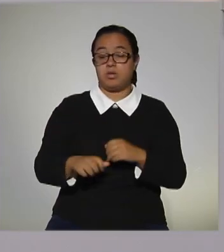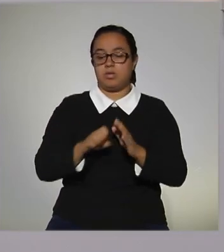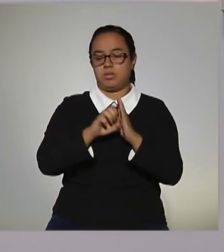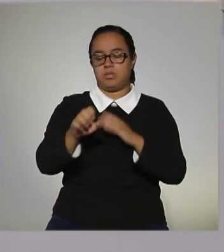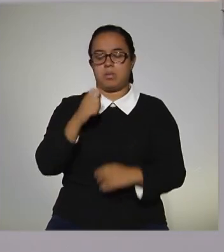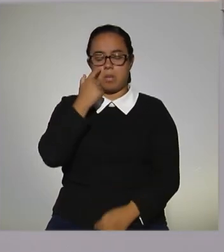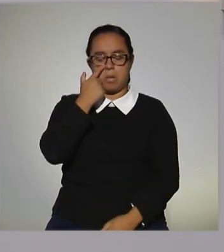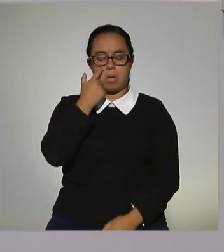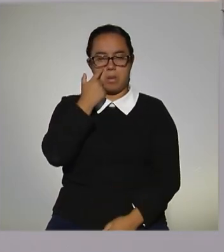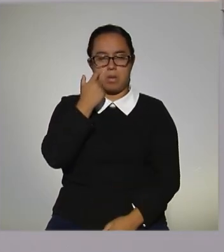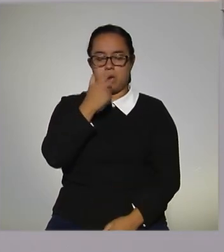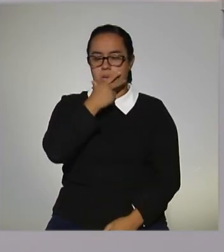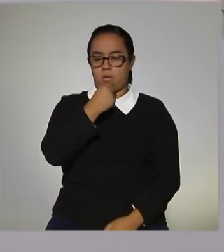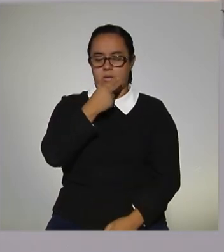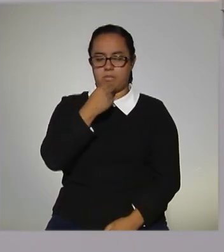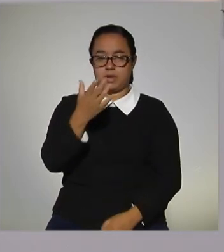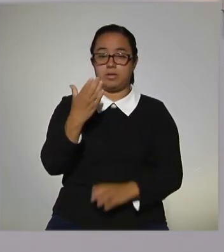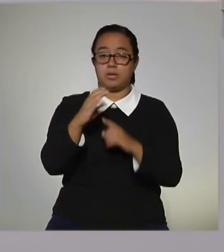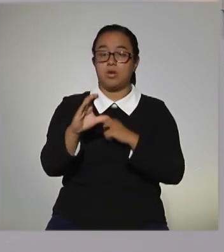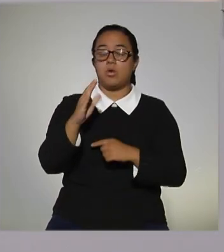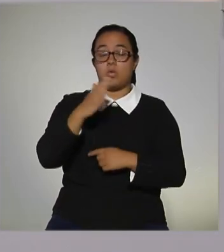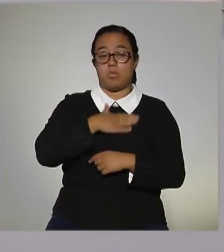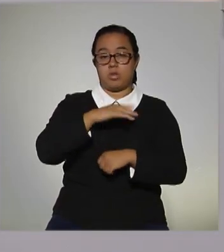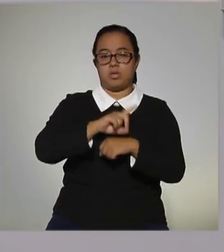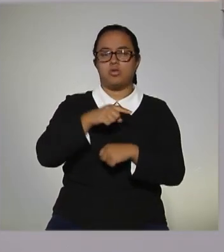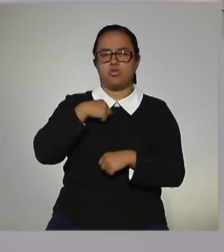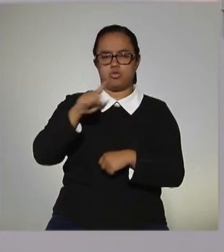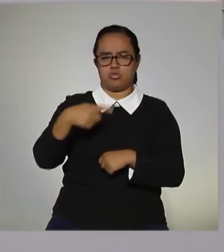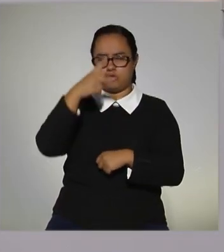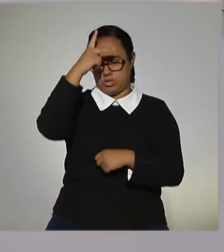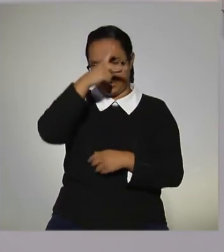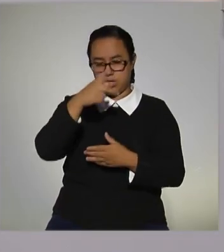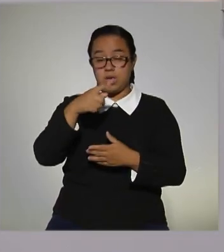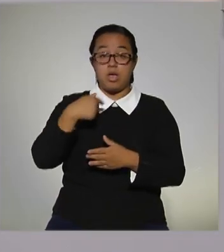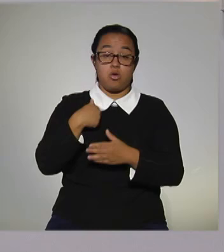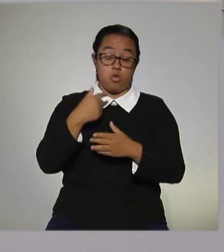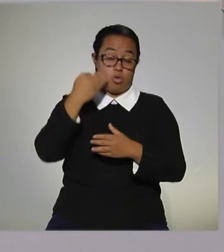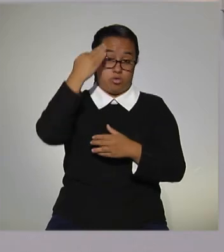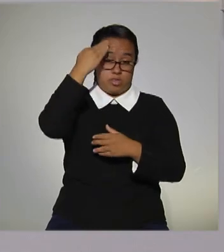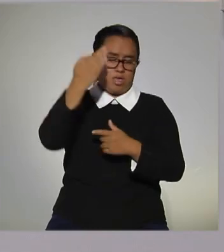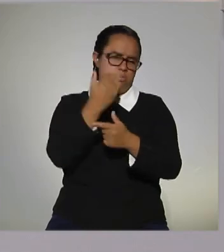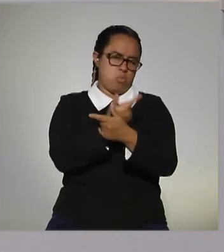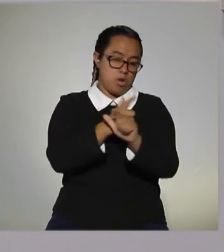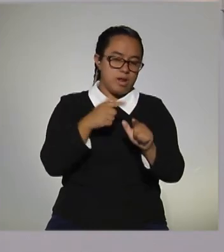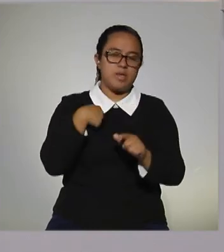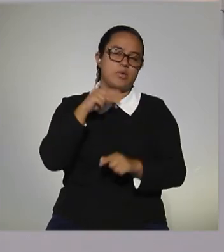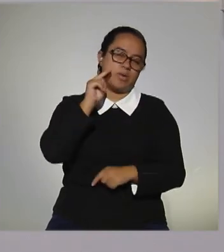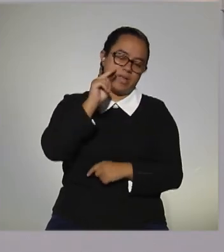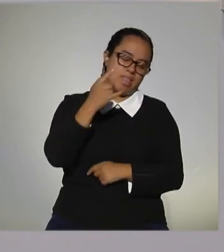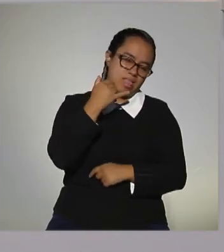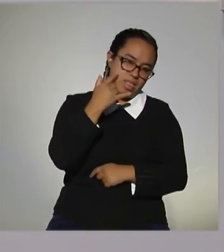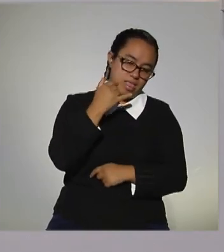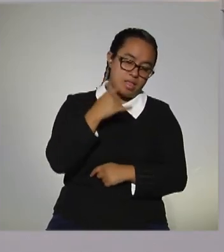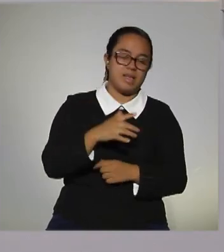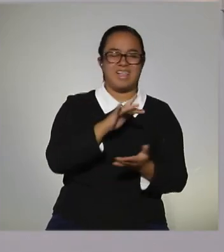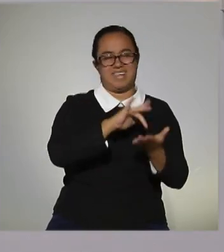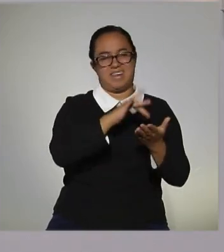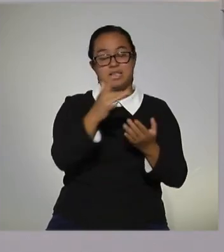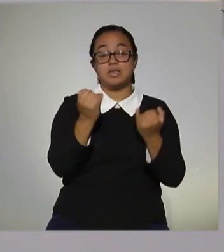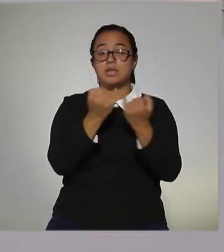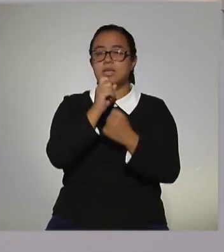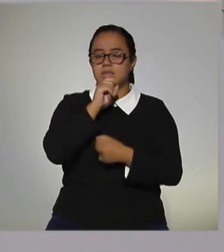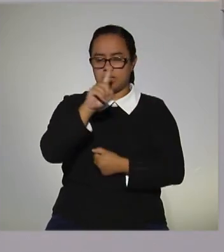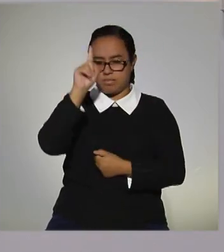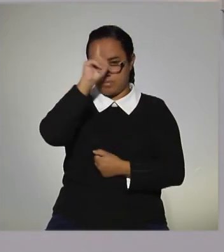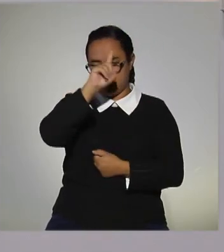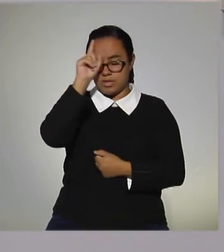ejemplo, Raúl García: buen día, soy psicólogo clínico, en mis tiempos libres les veo. Muchas gracias por eso. También nos dice, y les